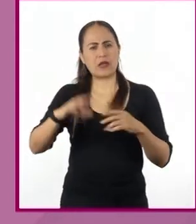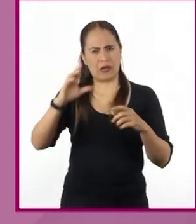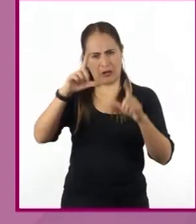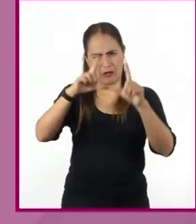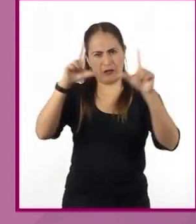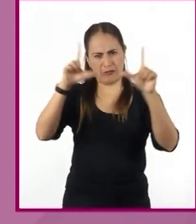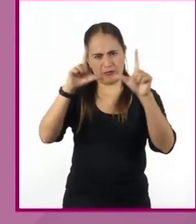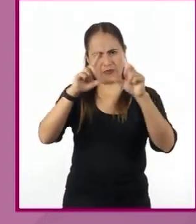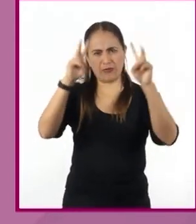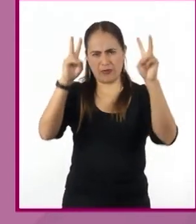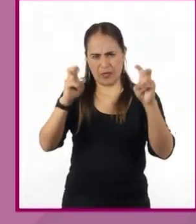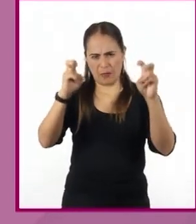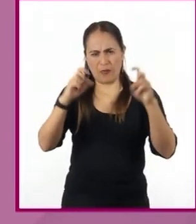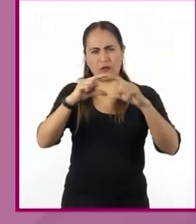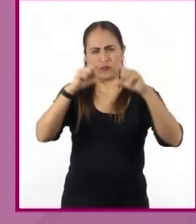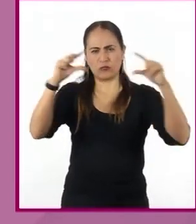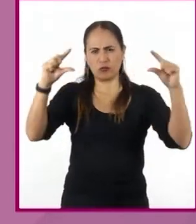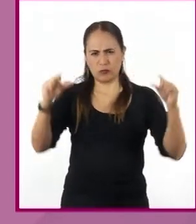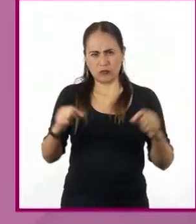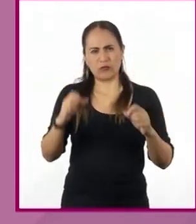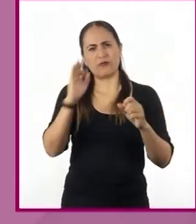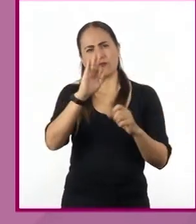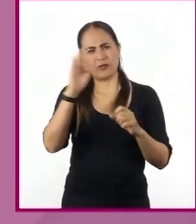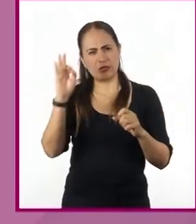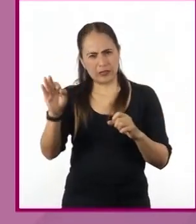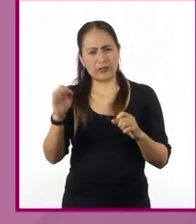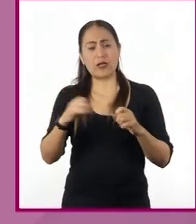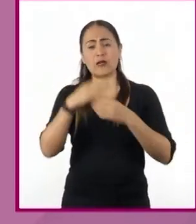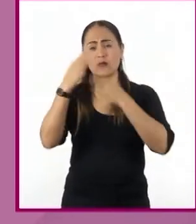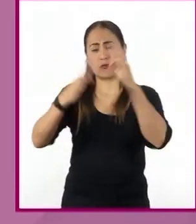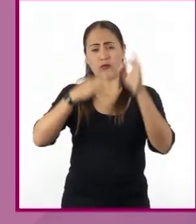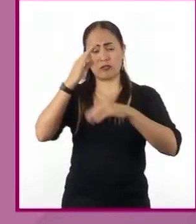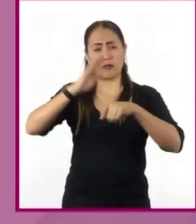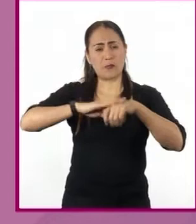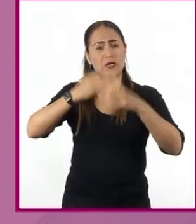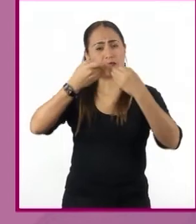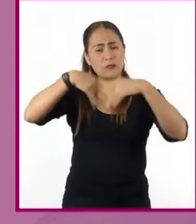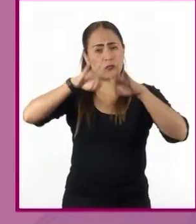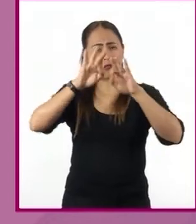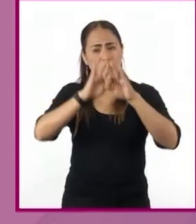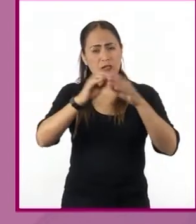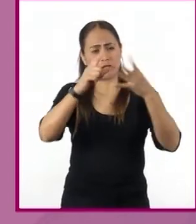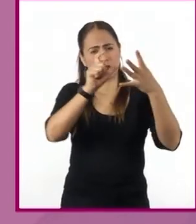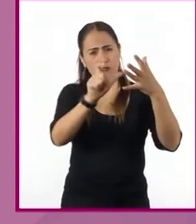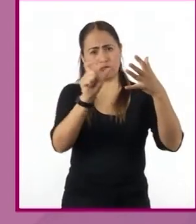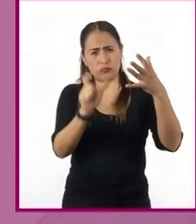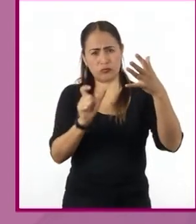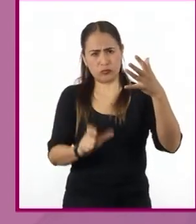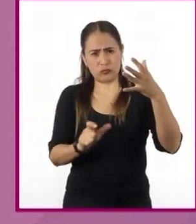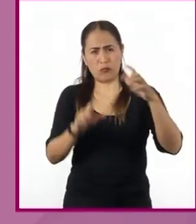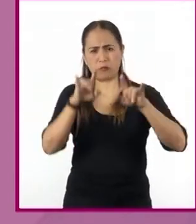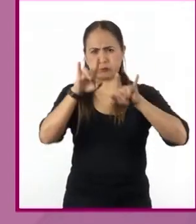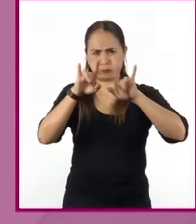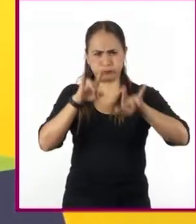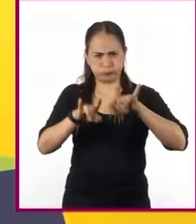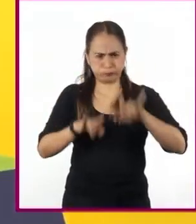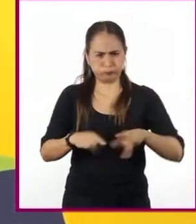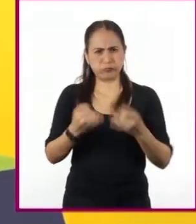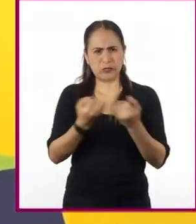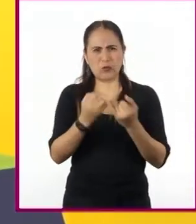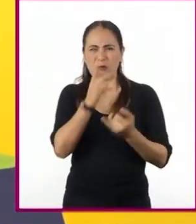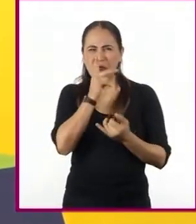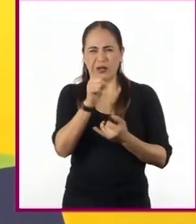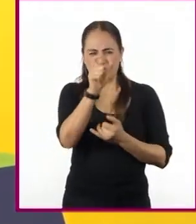cabecera, el lema, los datos técnicos, la noticia principal y las noticias destacadas, la publicidad e incluso un crucigrama.